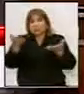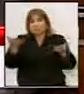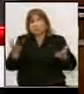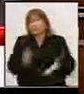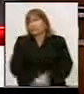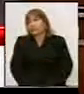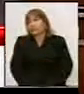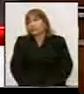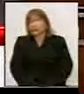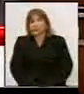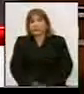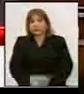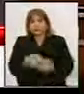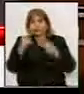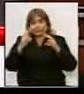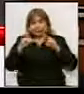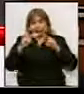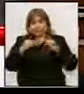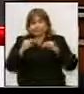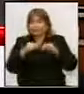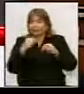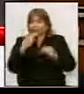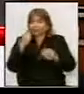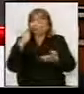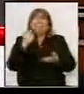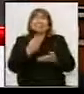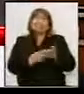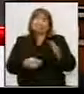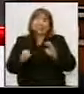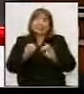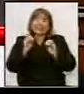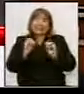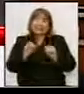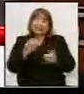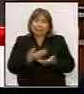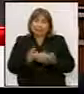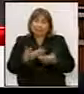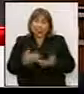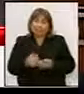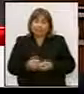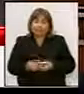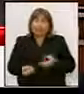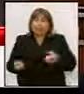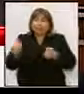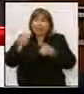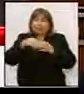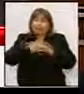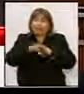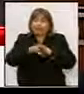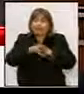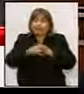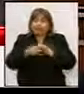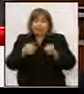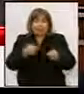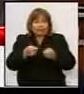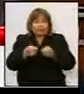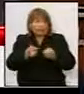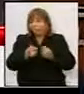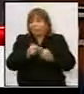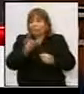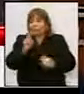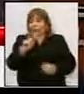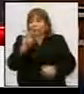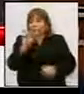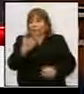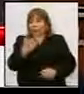además de la investigación que tiene que hacer sobre estos graves hechos perpetrados por el directorio del Banco Agrario a partir del año